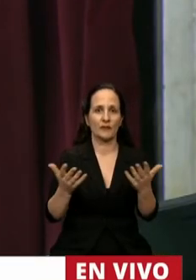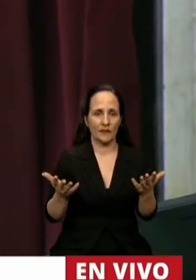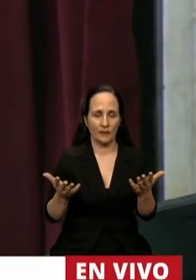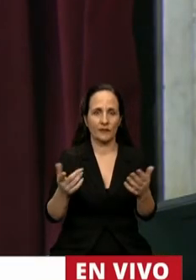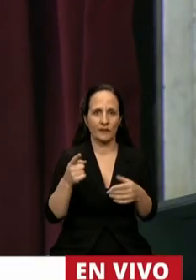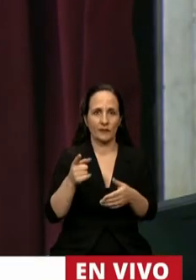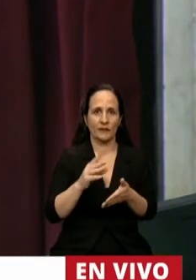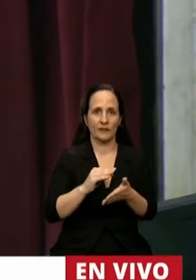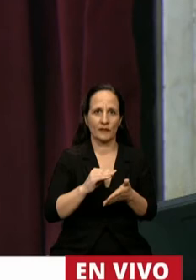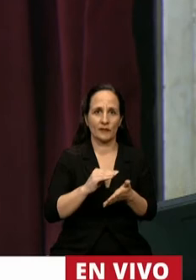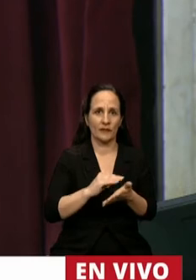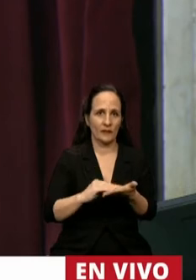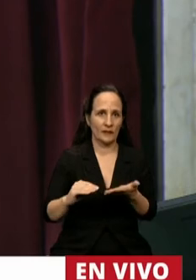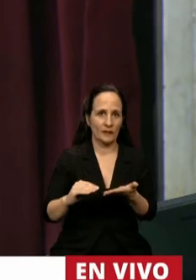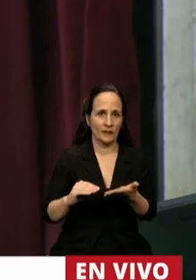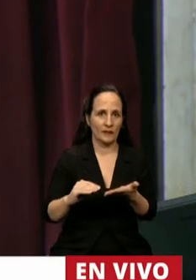Diputada